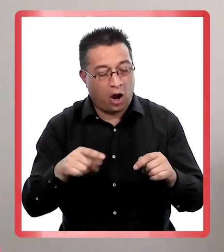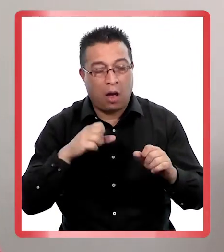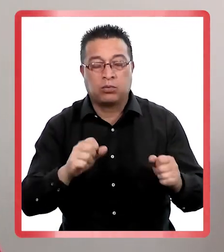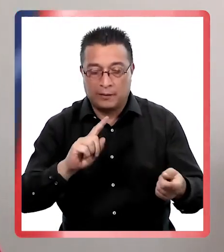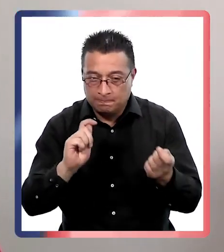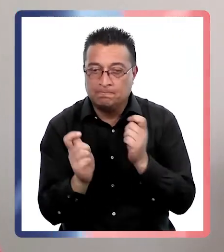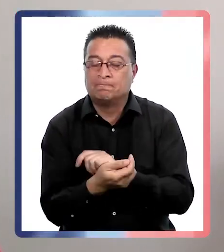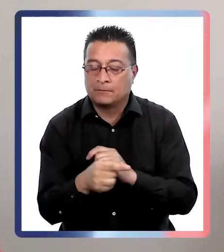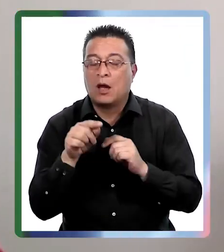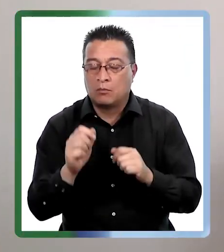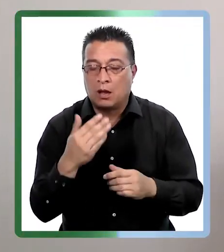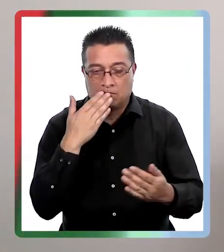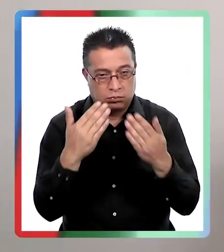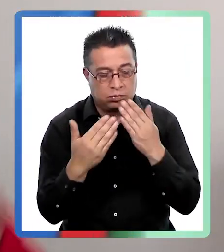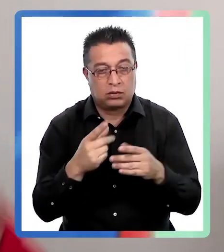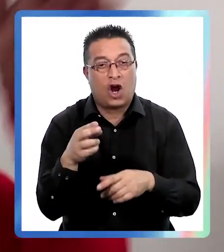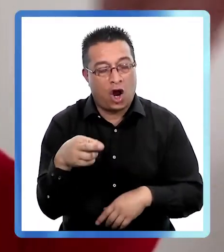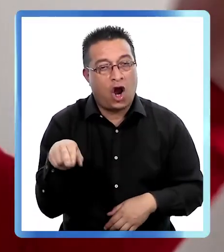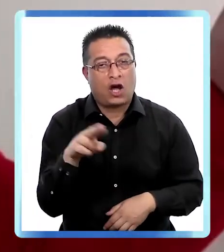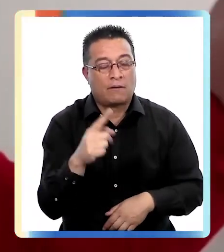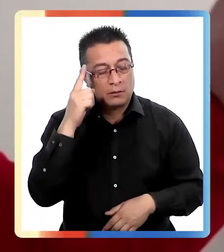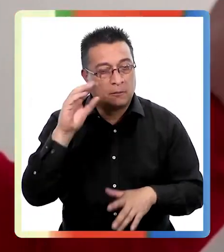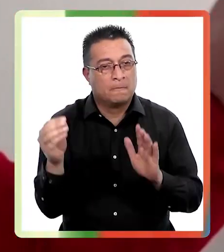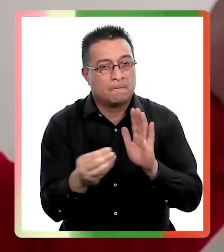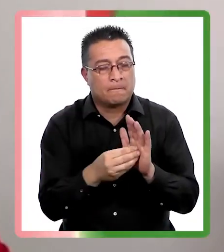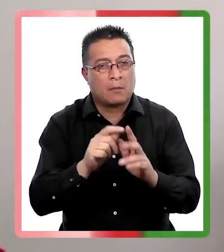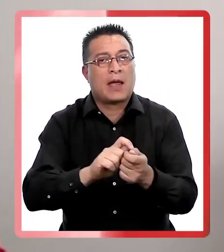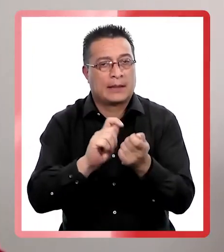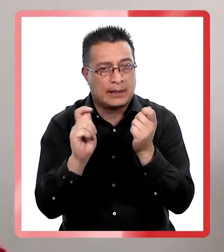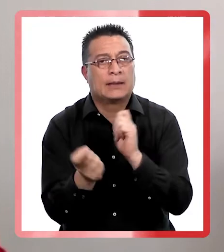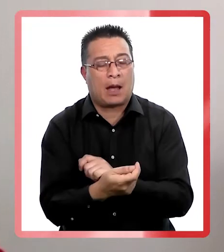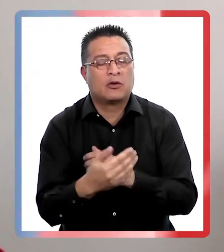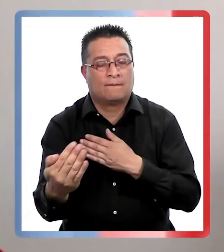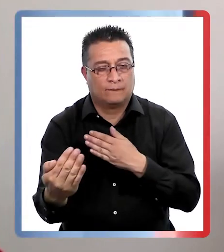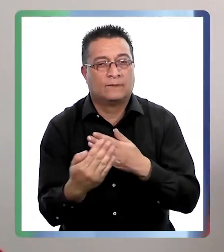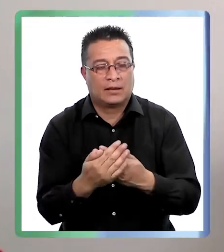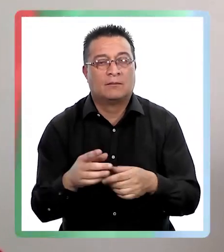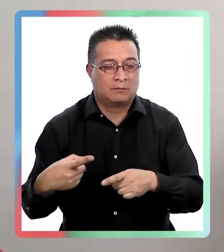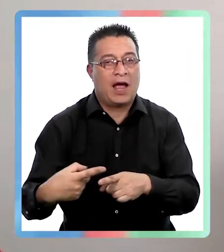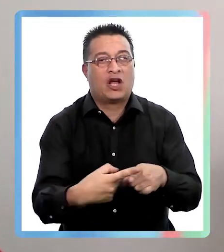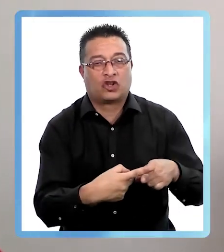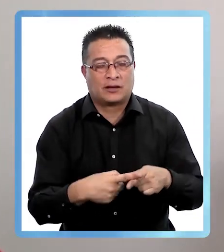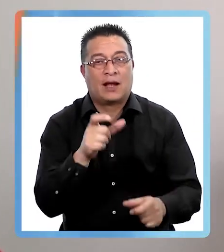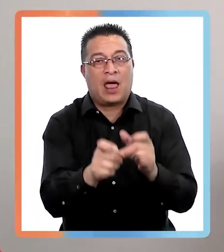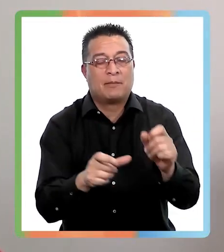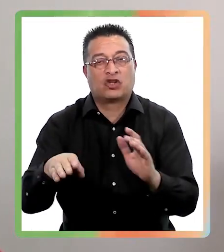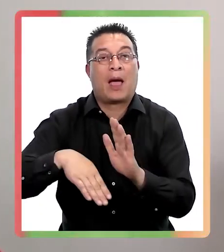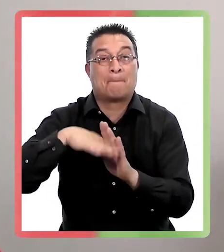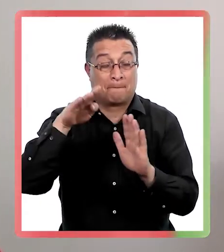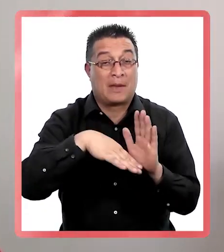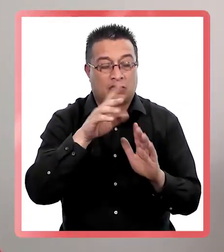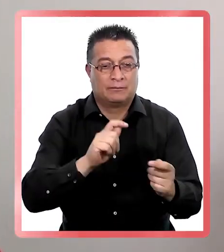debate nuevamente, de enfrentar el horizonte de cambio que viene para nuestra sociedad, para las personas mayores,